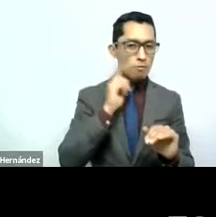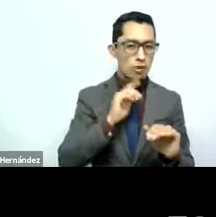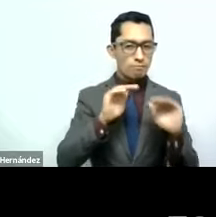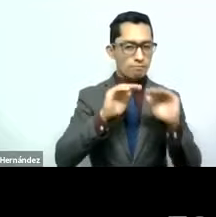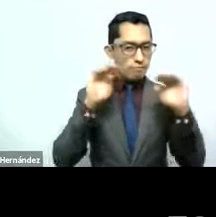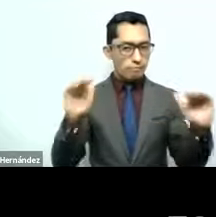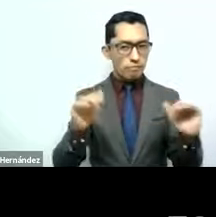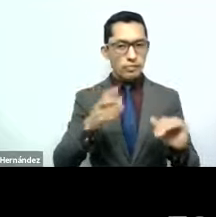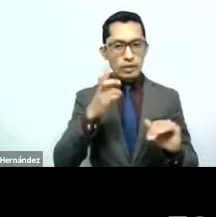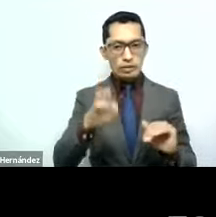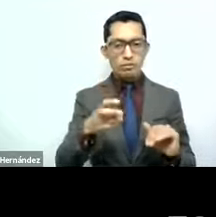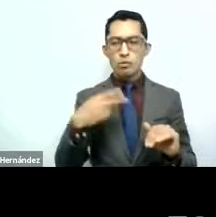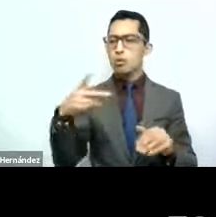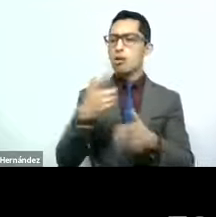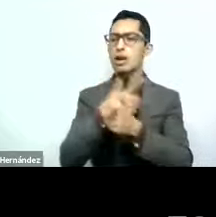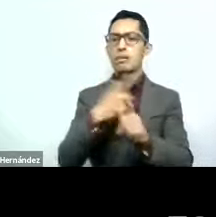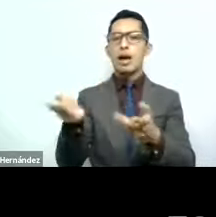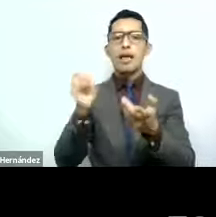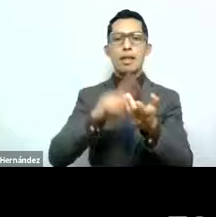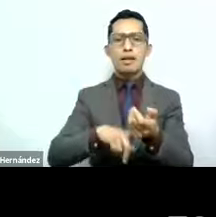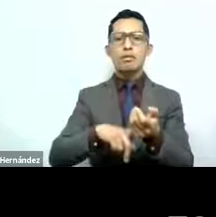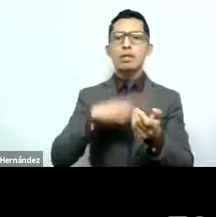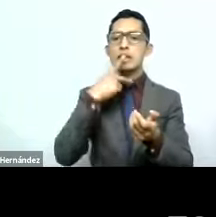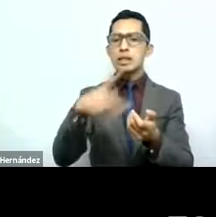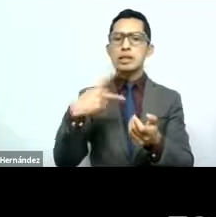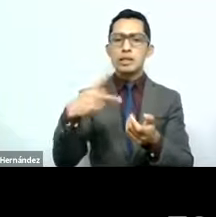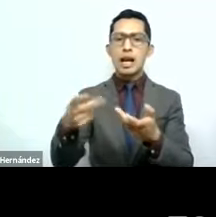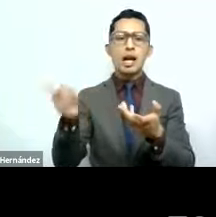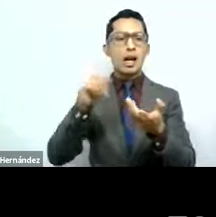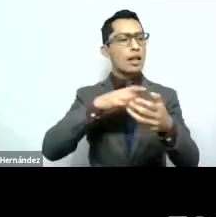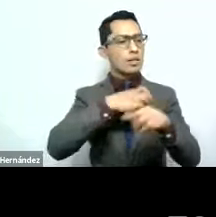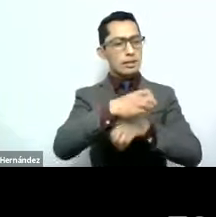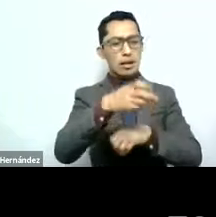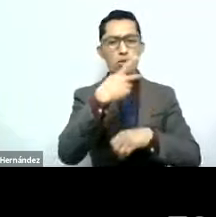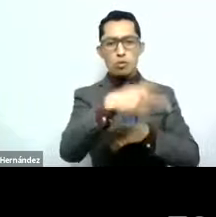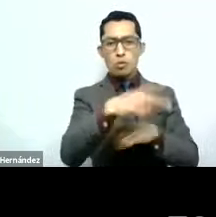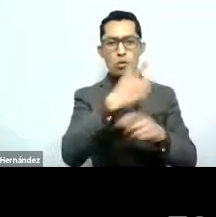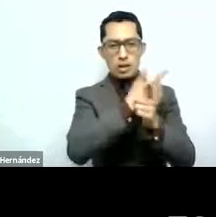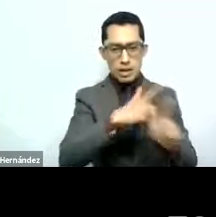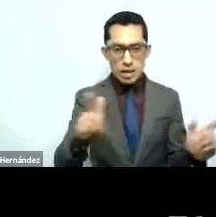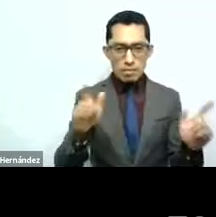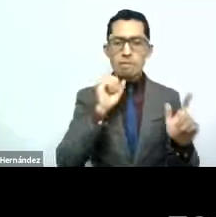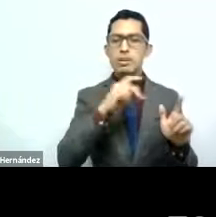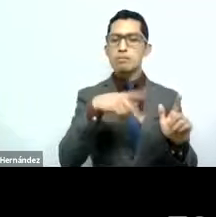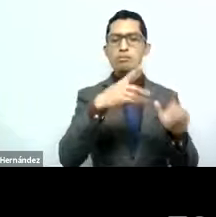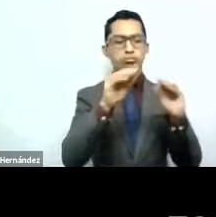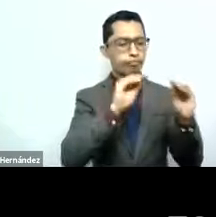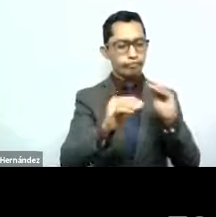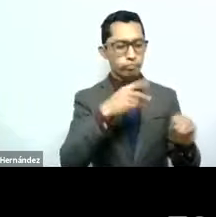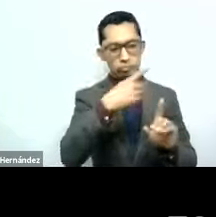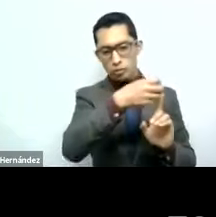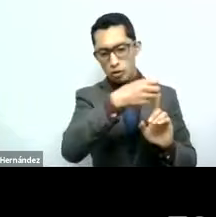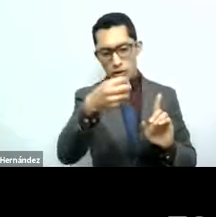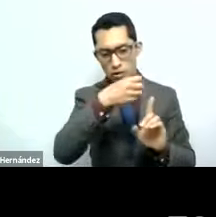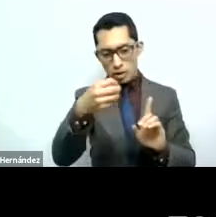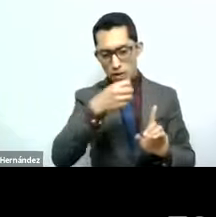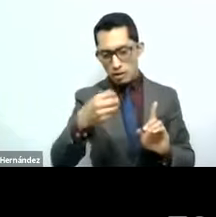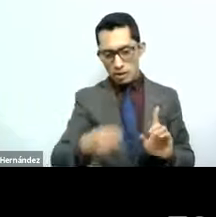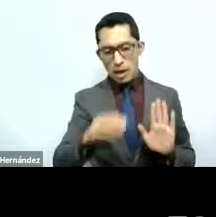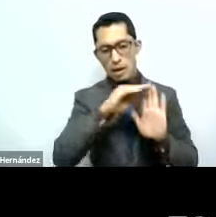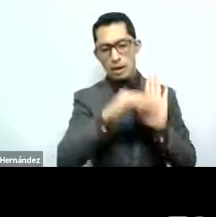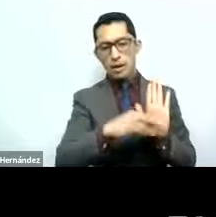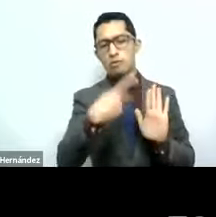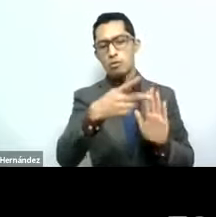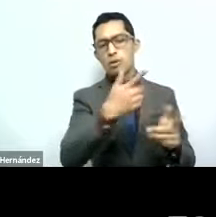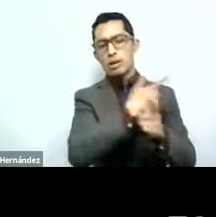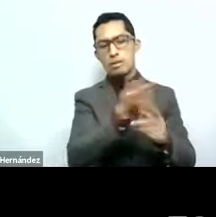libertad para establecer sus propios sistemas, o sea, competencia a nivel local y libertad para diseñar sus sistemas. Entonces, estos sistemas